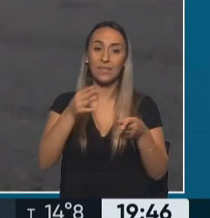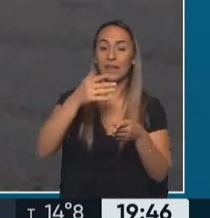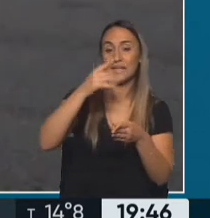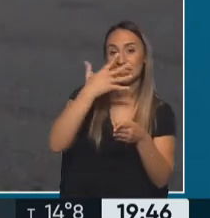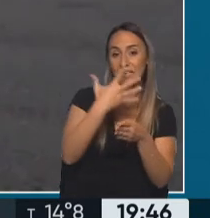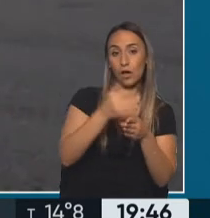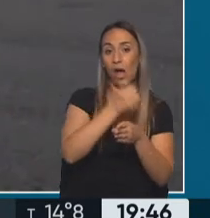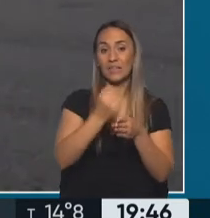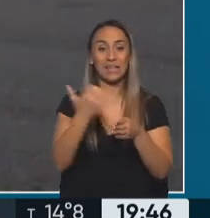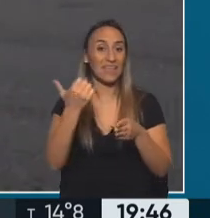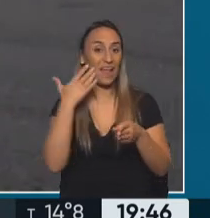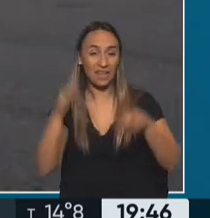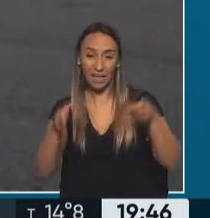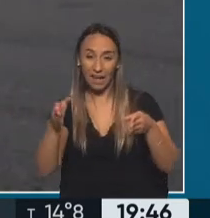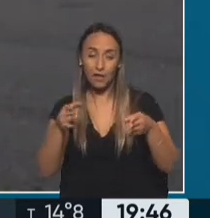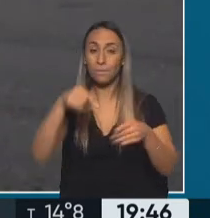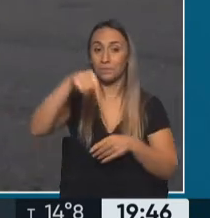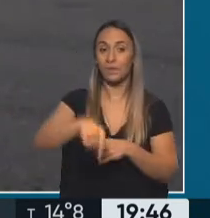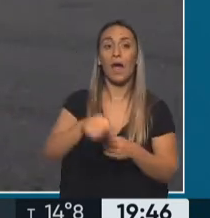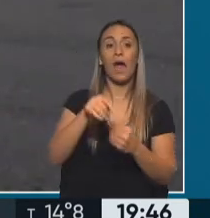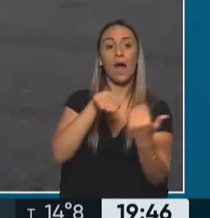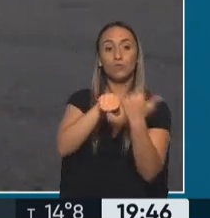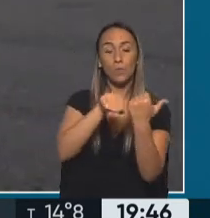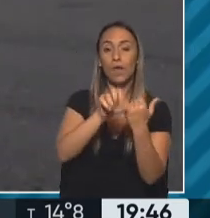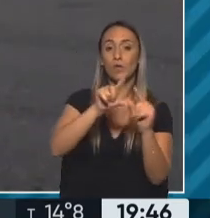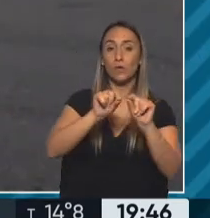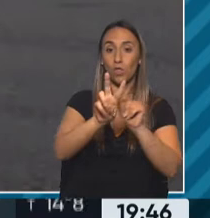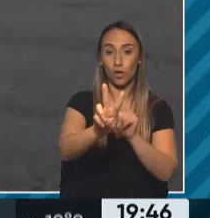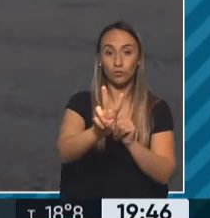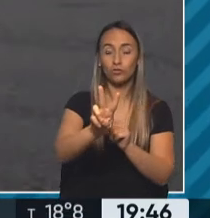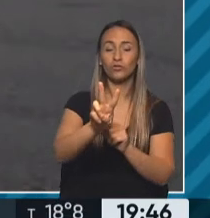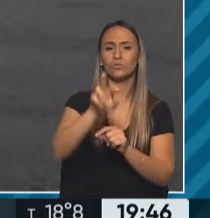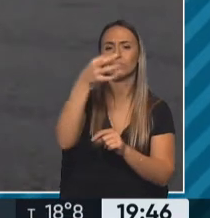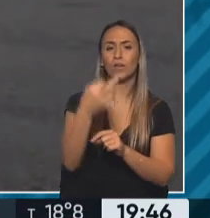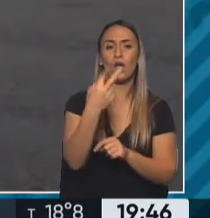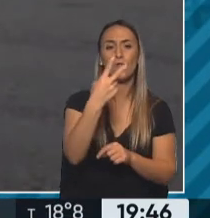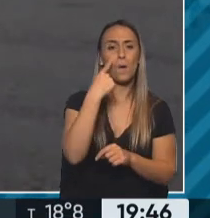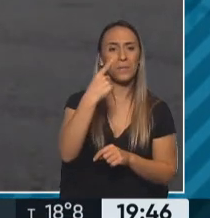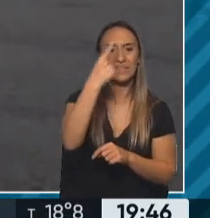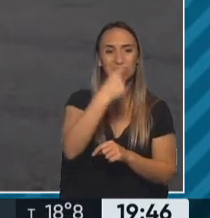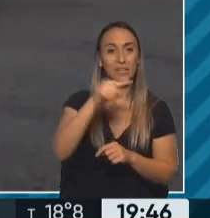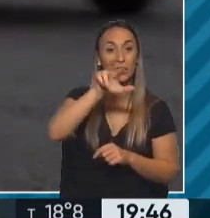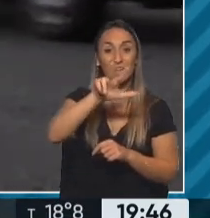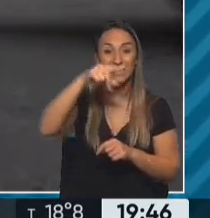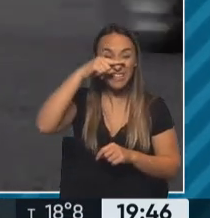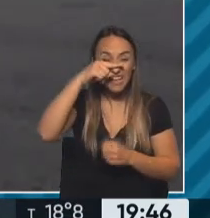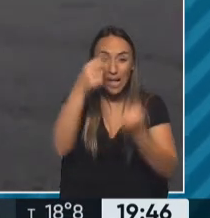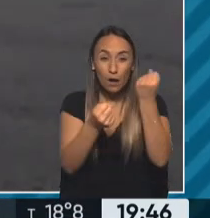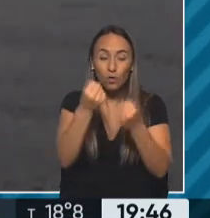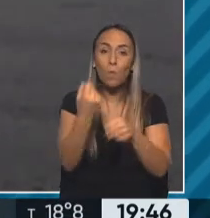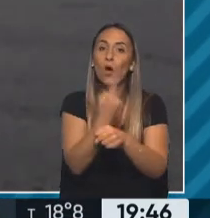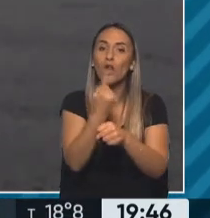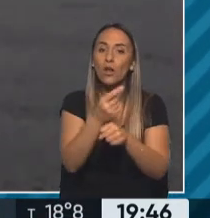hacia la costa en la autovía 2 por samborombón 2 mil 137 autos por hora